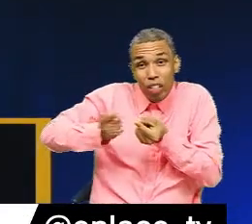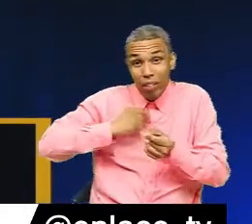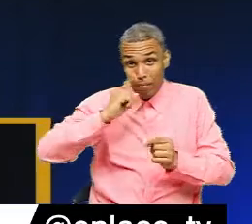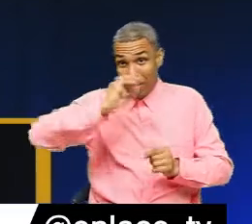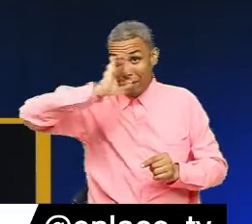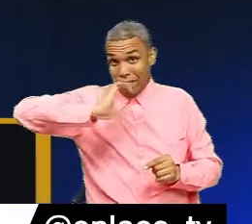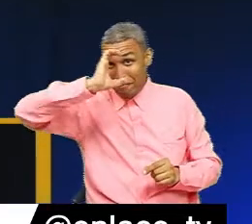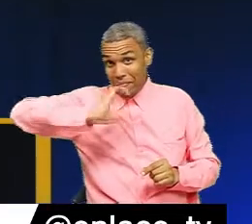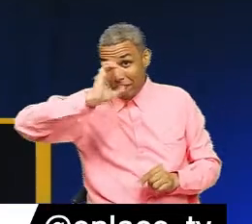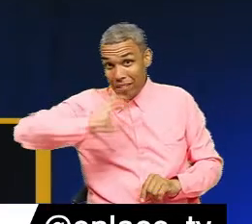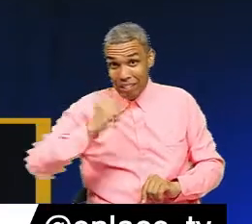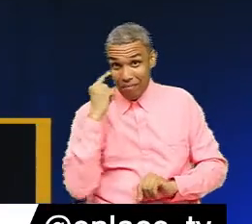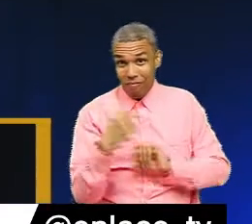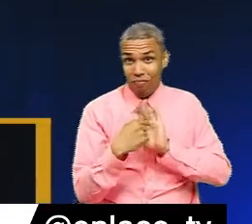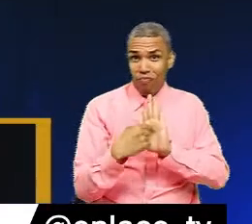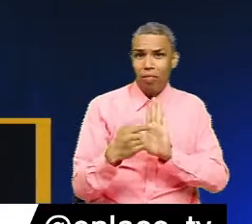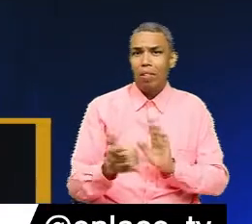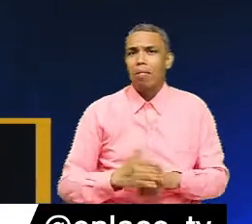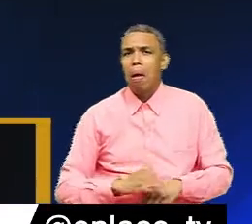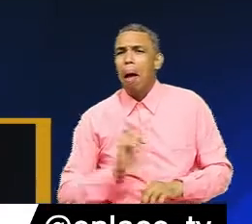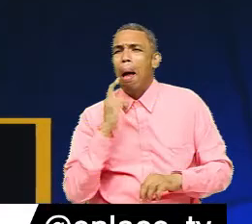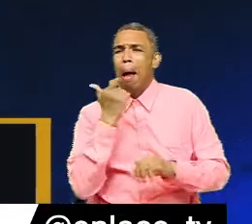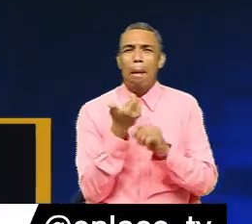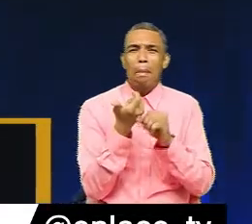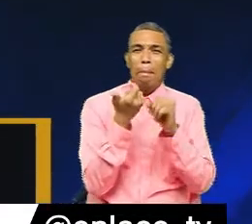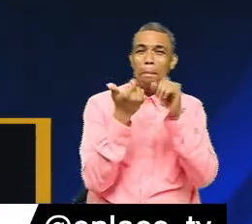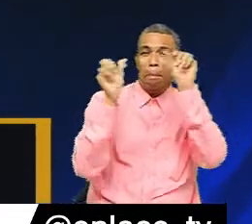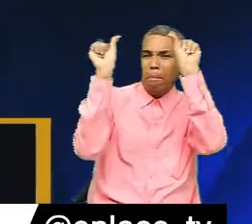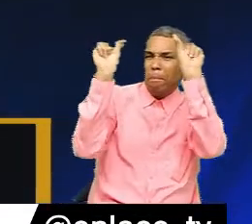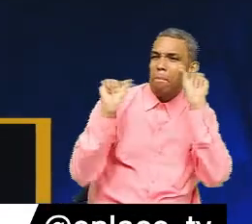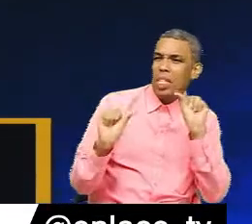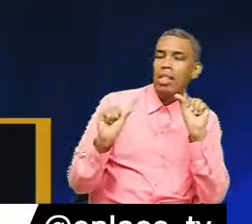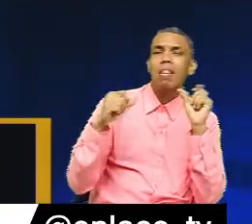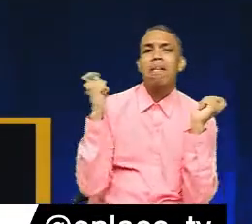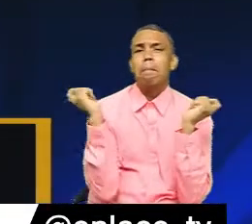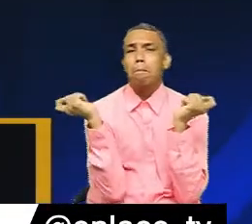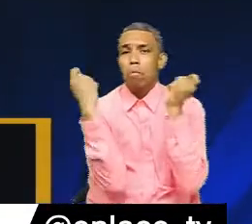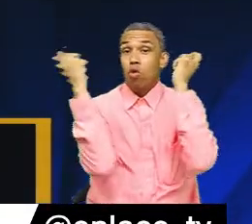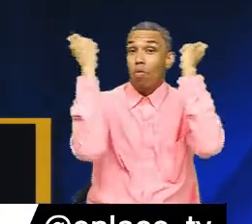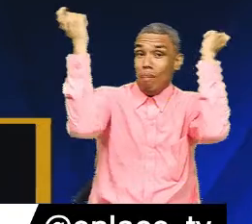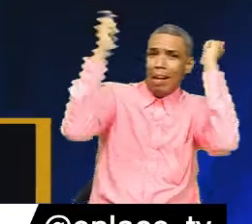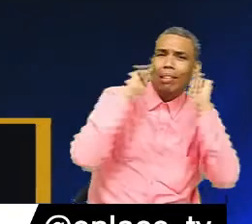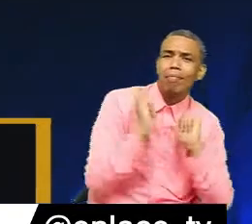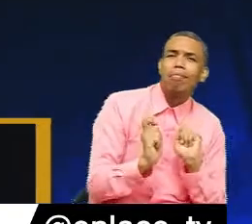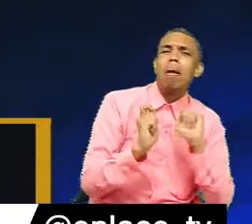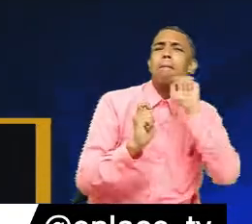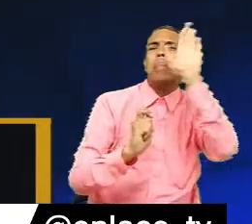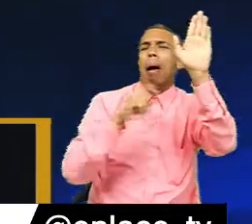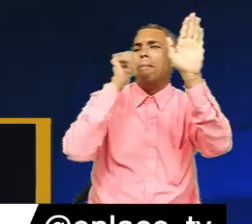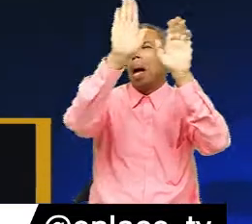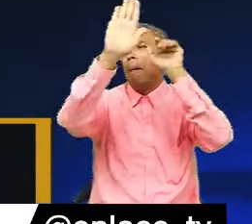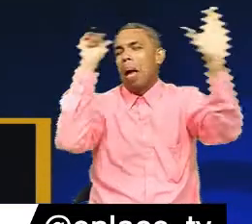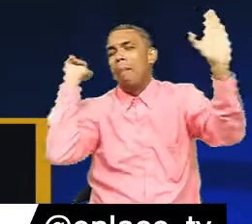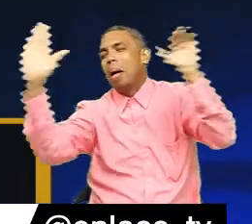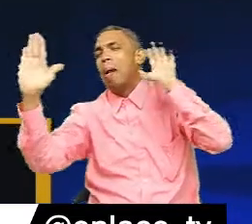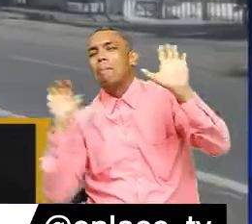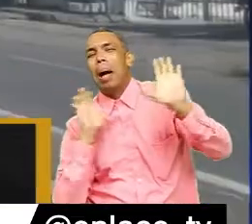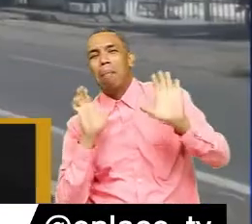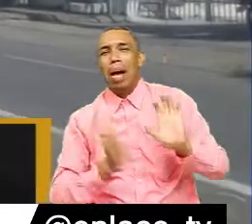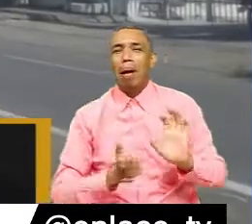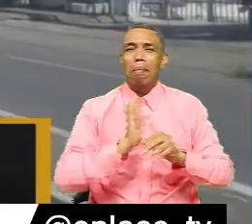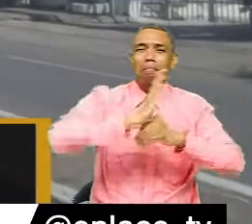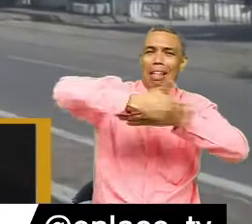la temporada decembrina. Hace un llamado además para que las autoridades que regulan este tipo de avisos publicitarios le soliciten a los directivos del